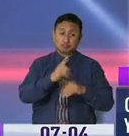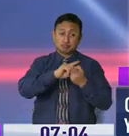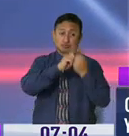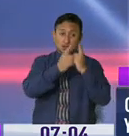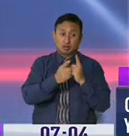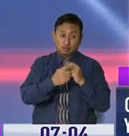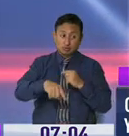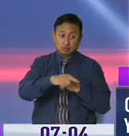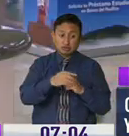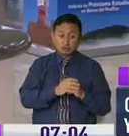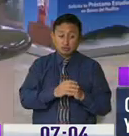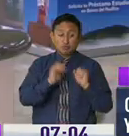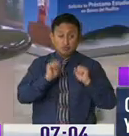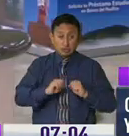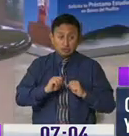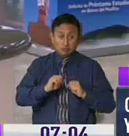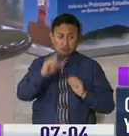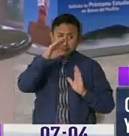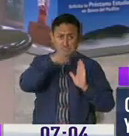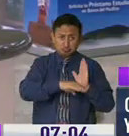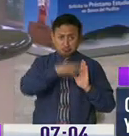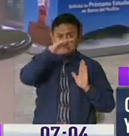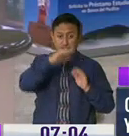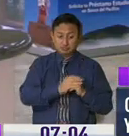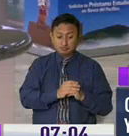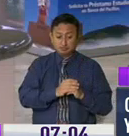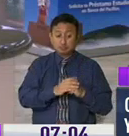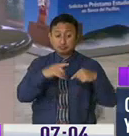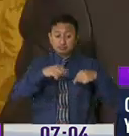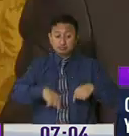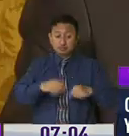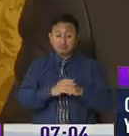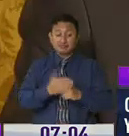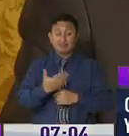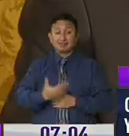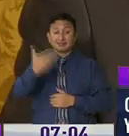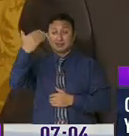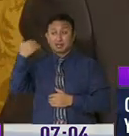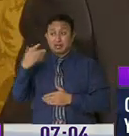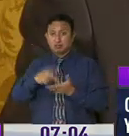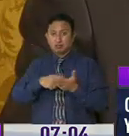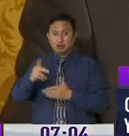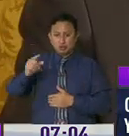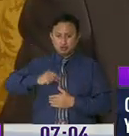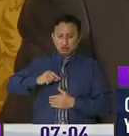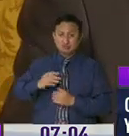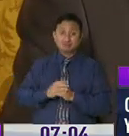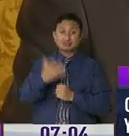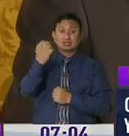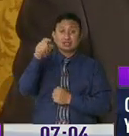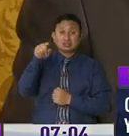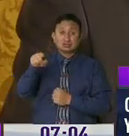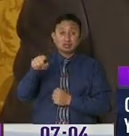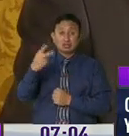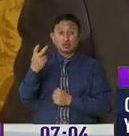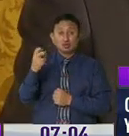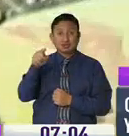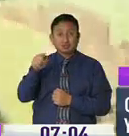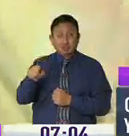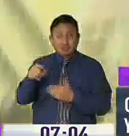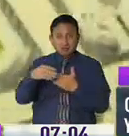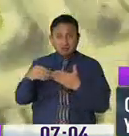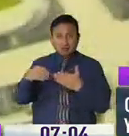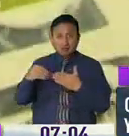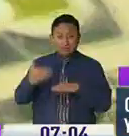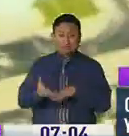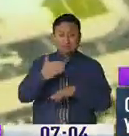pertinente. Con ello, elimina las exorbitantes remuneraciones de 15.000 y $12.000 establecidas por Rafael Correa en